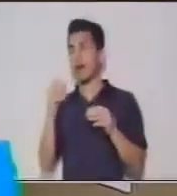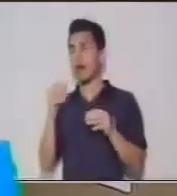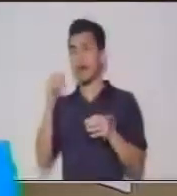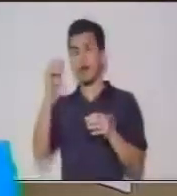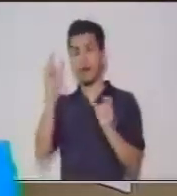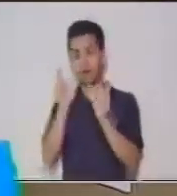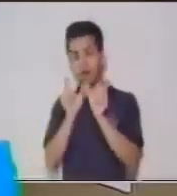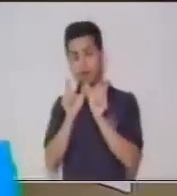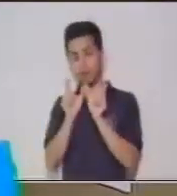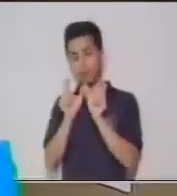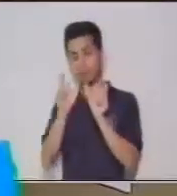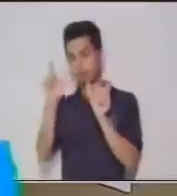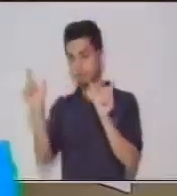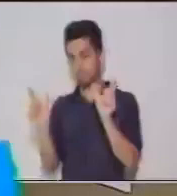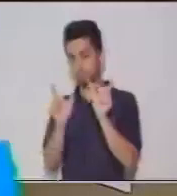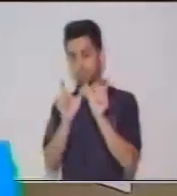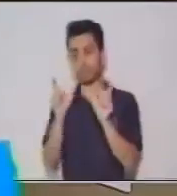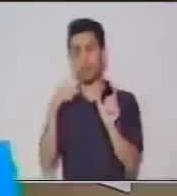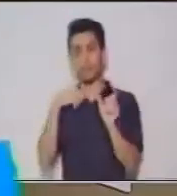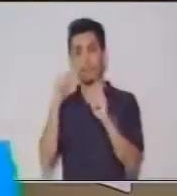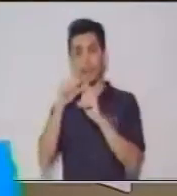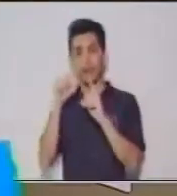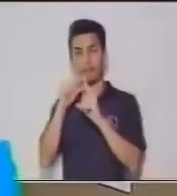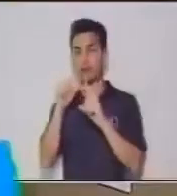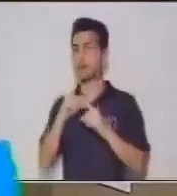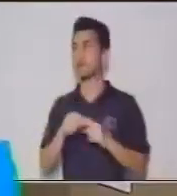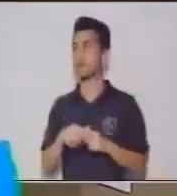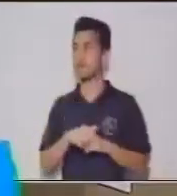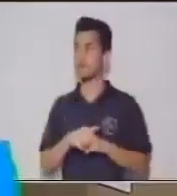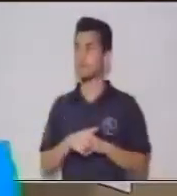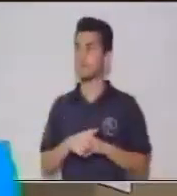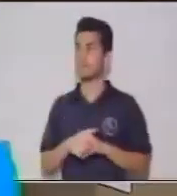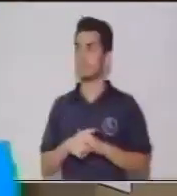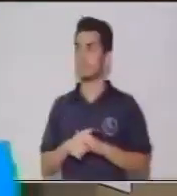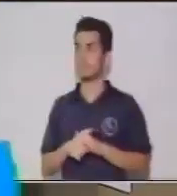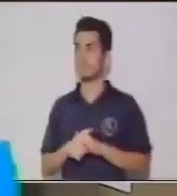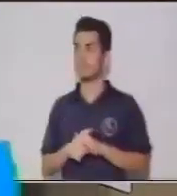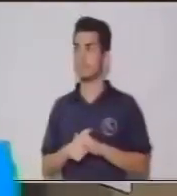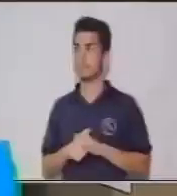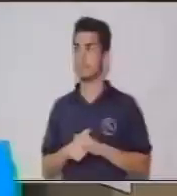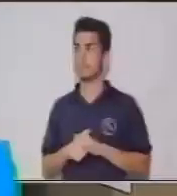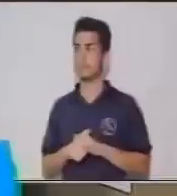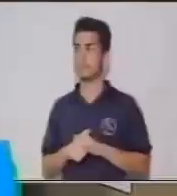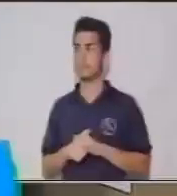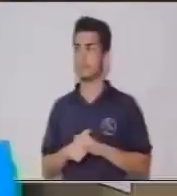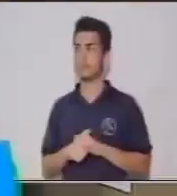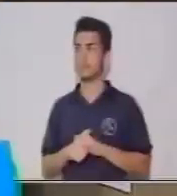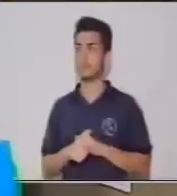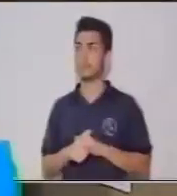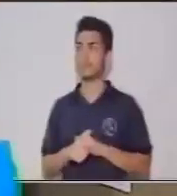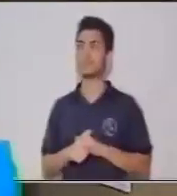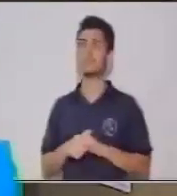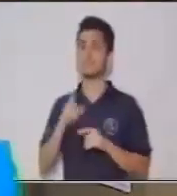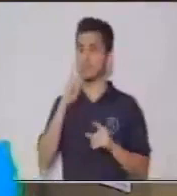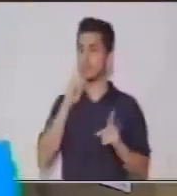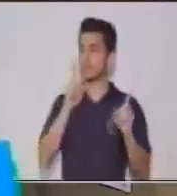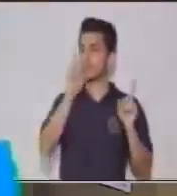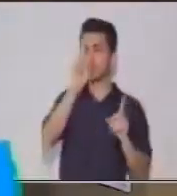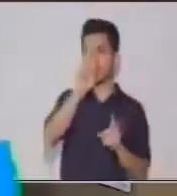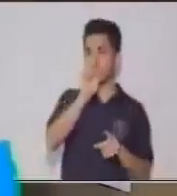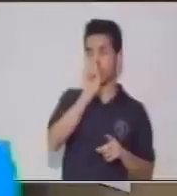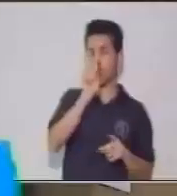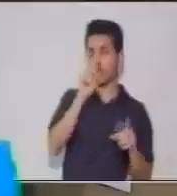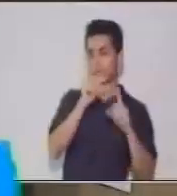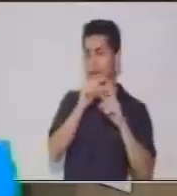de nuestra palabra. Y acá, el morfema de la palabra, vamos a tomar solamente